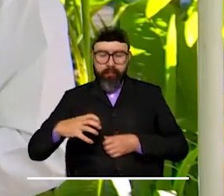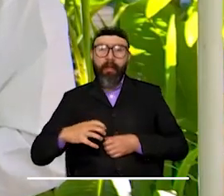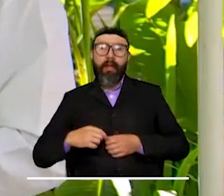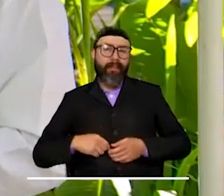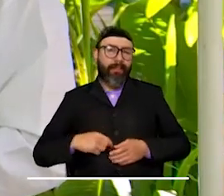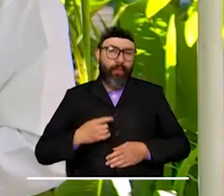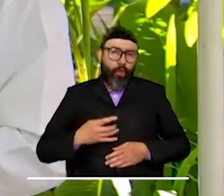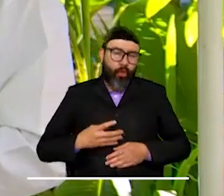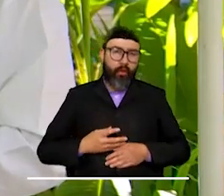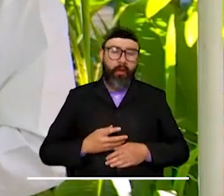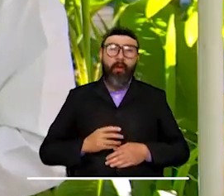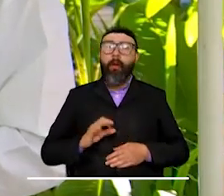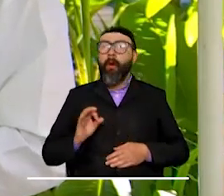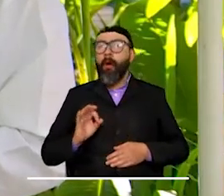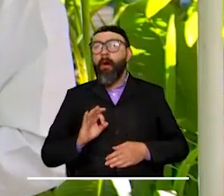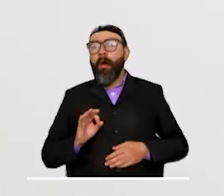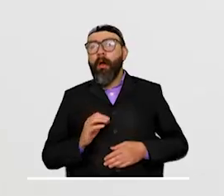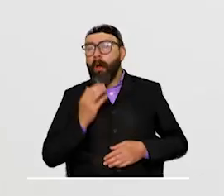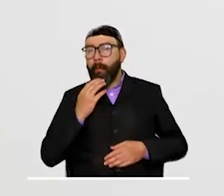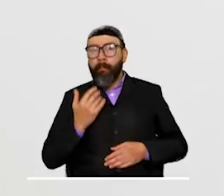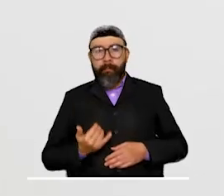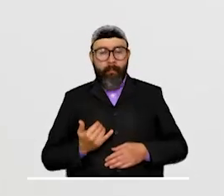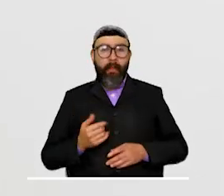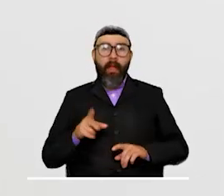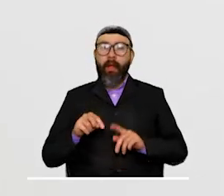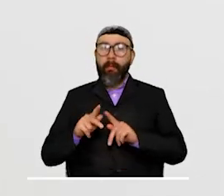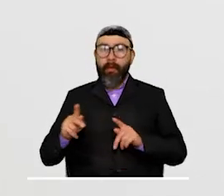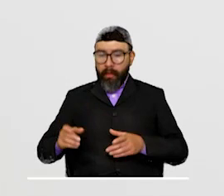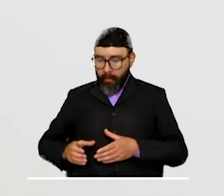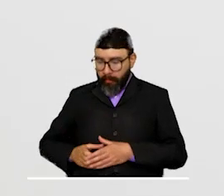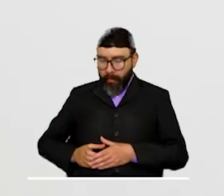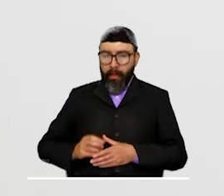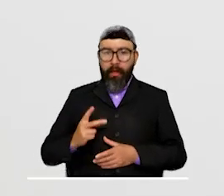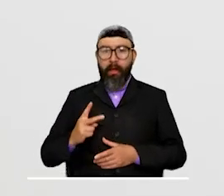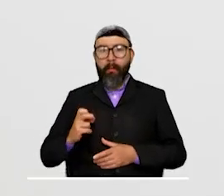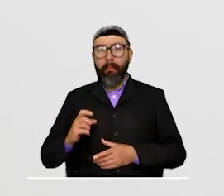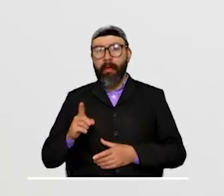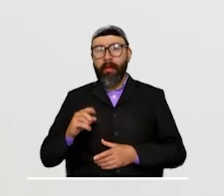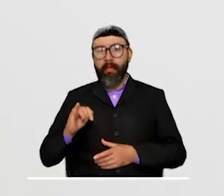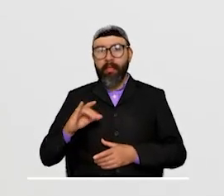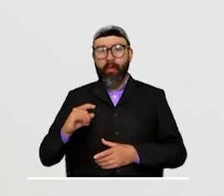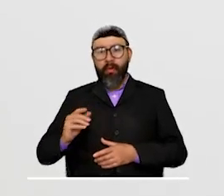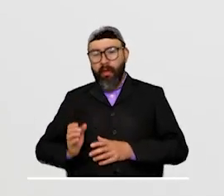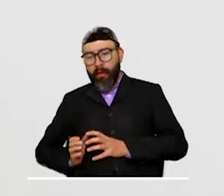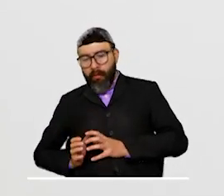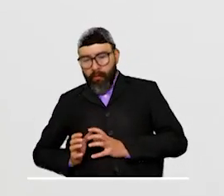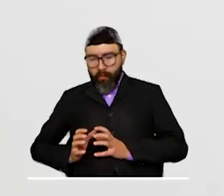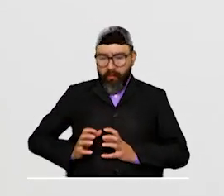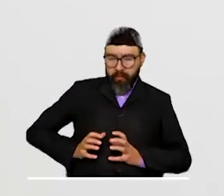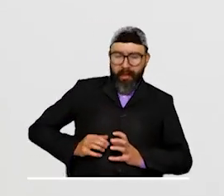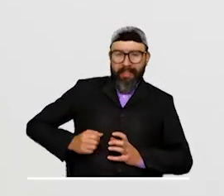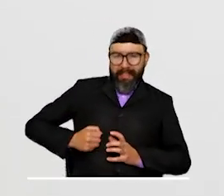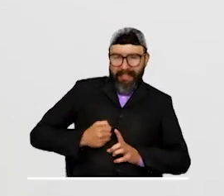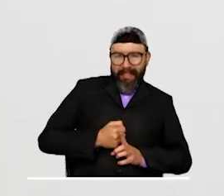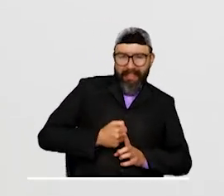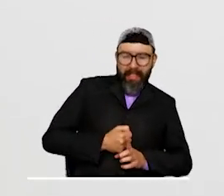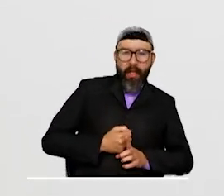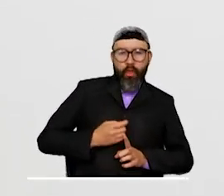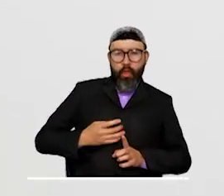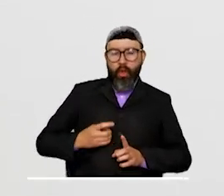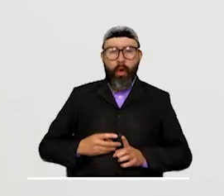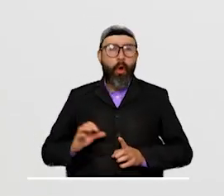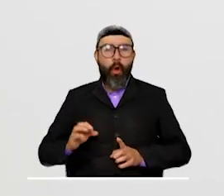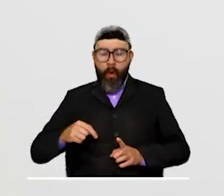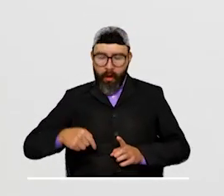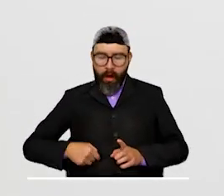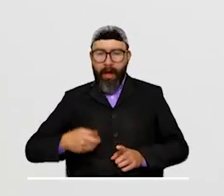una patología, la vesícula en la mayoría de los pacientes está inclinada hacia el lado epigástrico, puede haber una patología de vesícula como